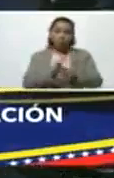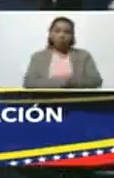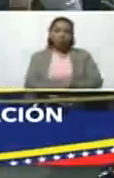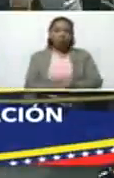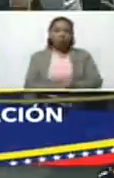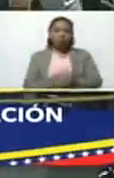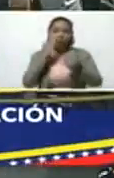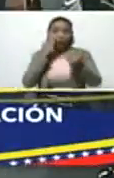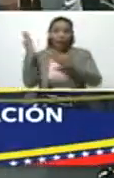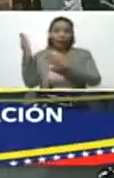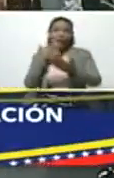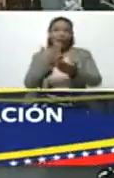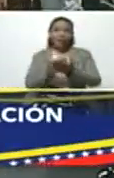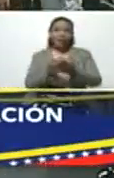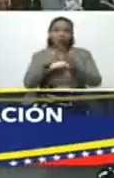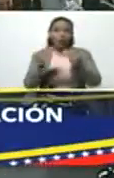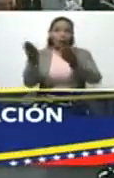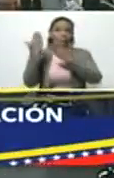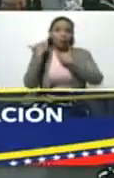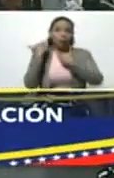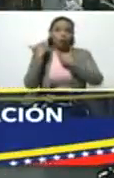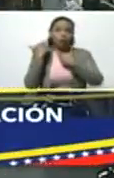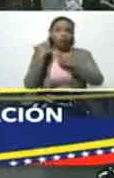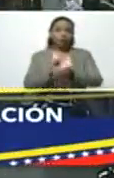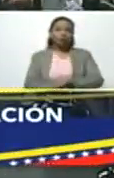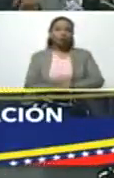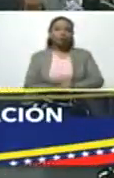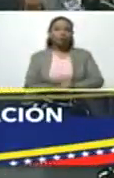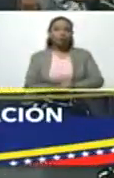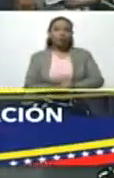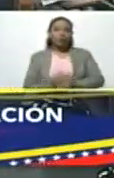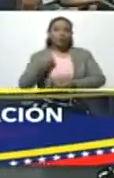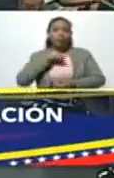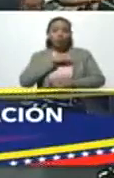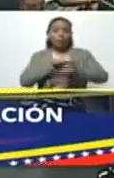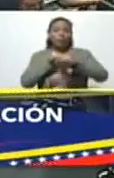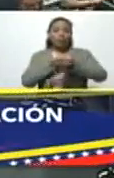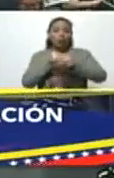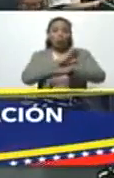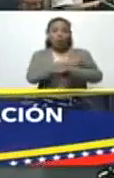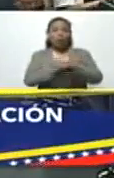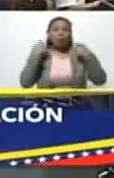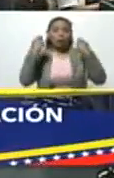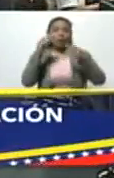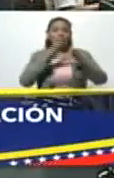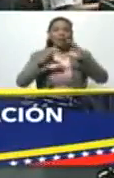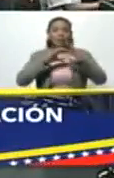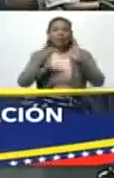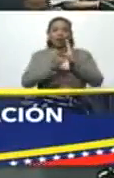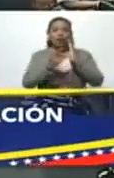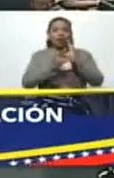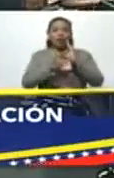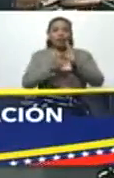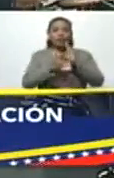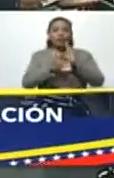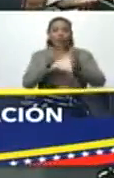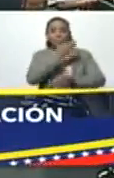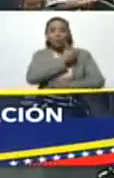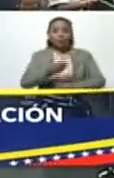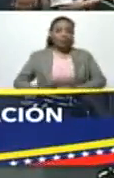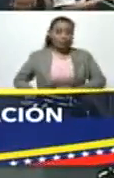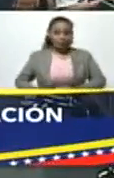esto agradecer todo el apoyo recibido a través de nuestro Ministerio del Poder Popular para Ciencia y Tecnología y del Ejecutivo Nacional